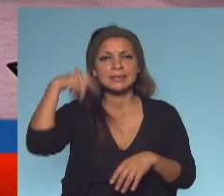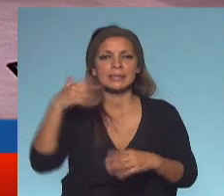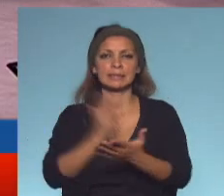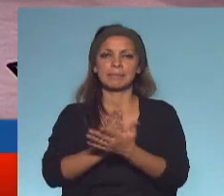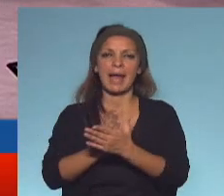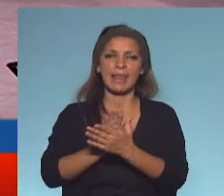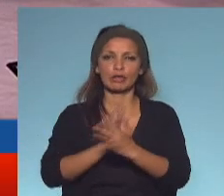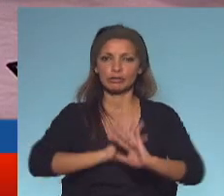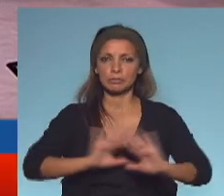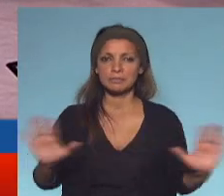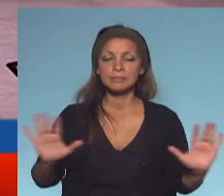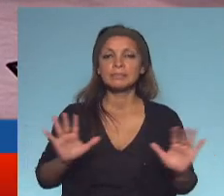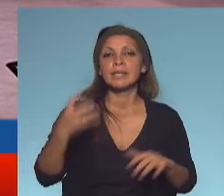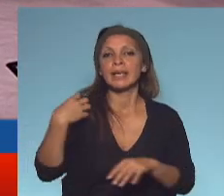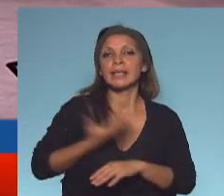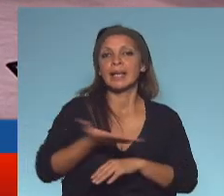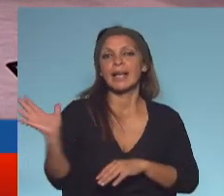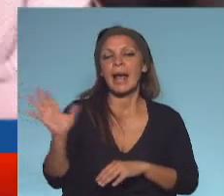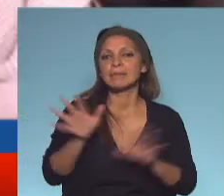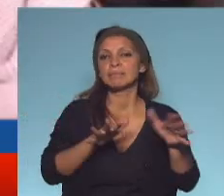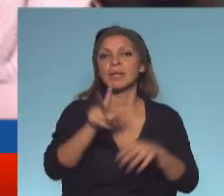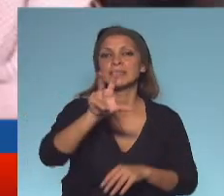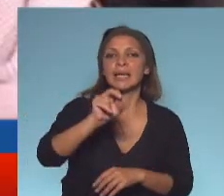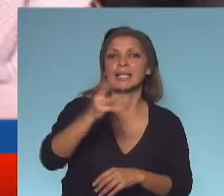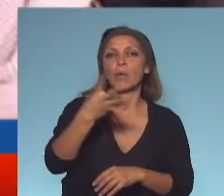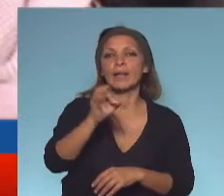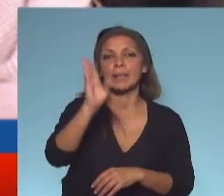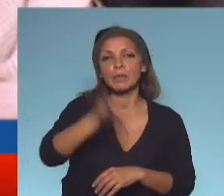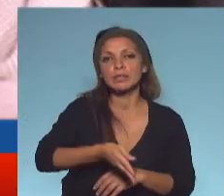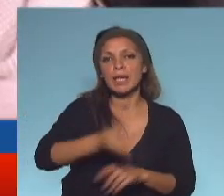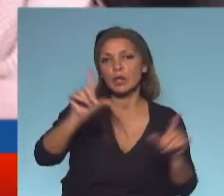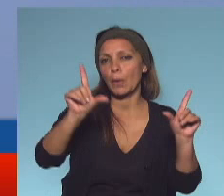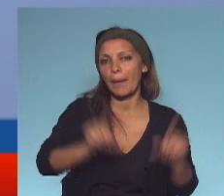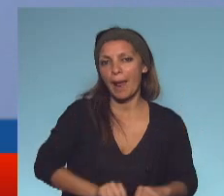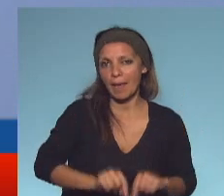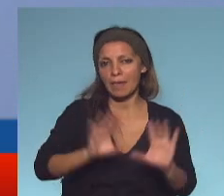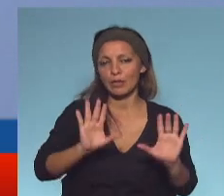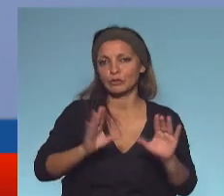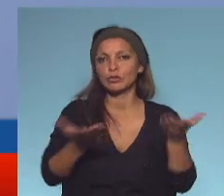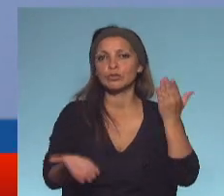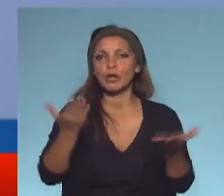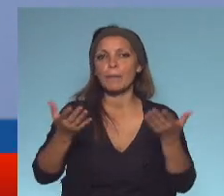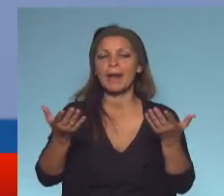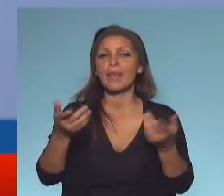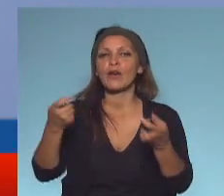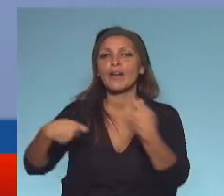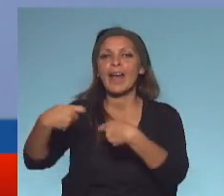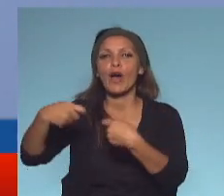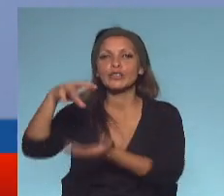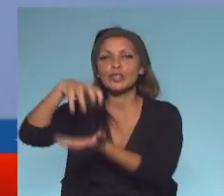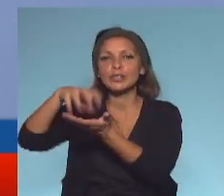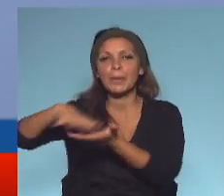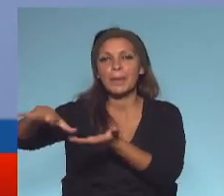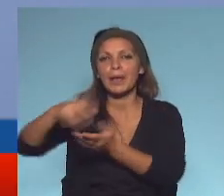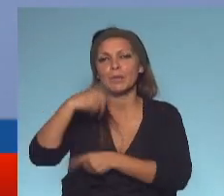Son en general productos un 30-40% más baratos que en comercios minoristas. Ya habrán visto la primera etapa,